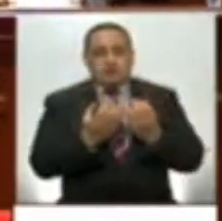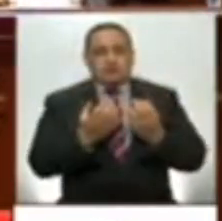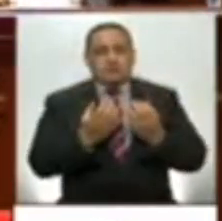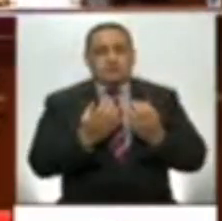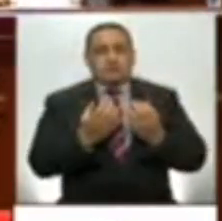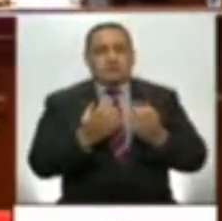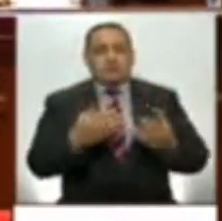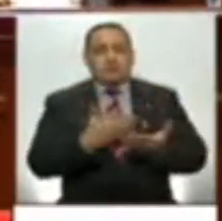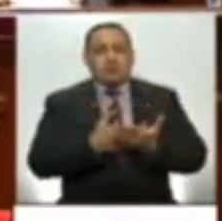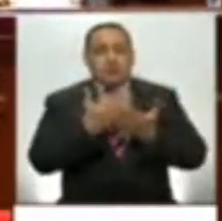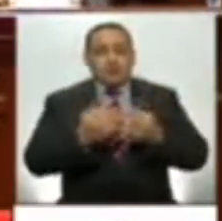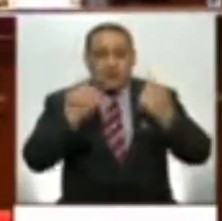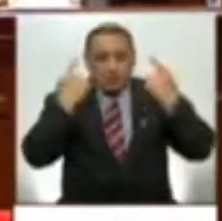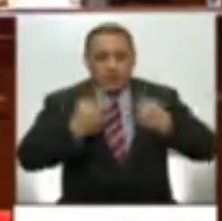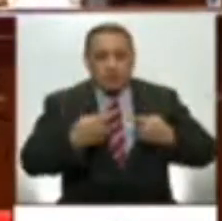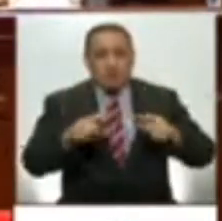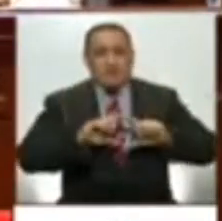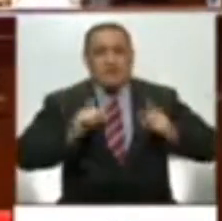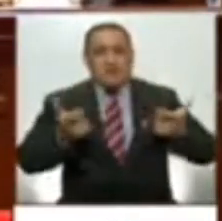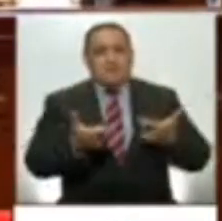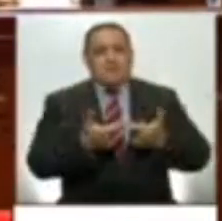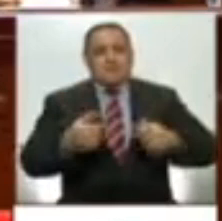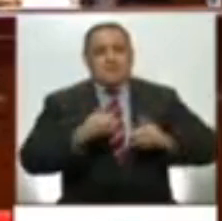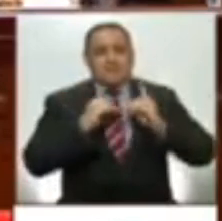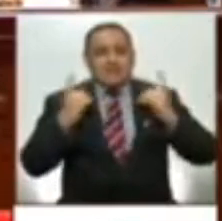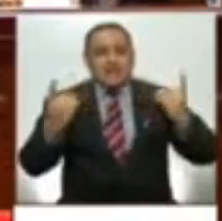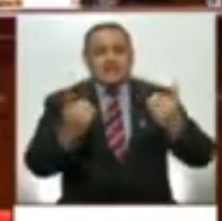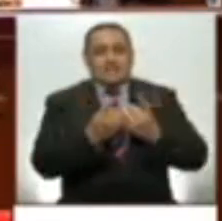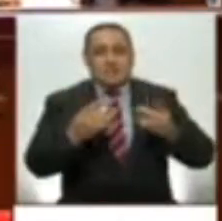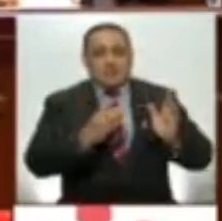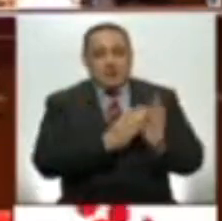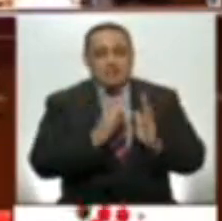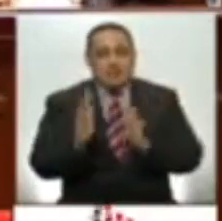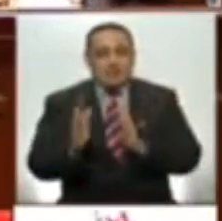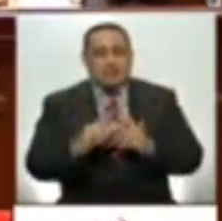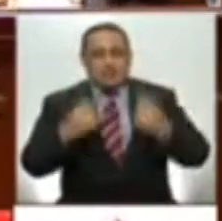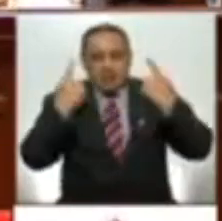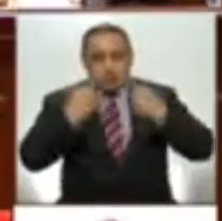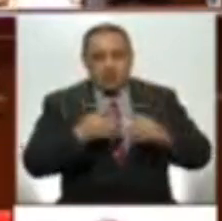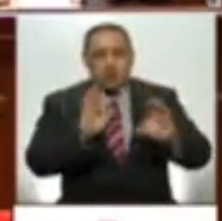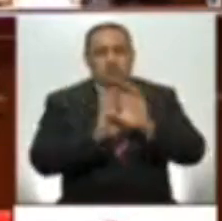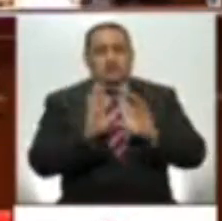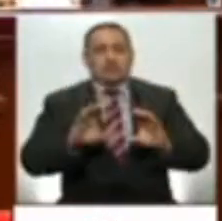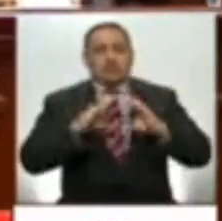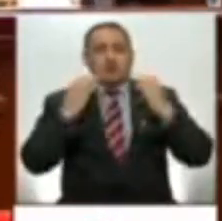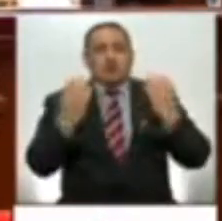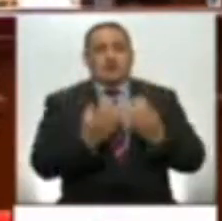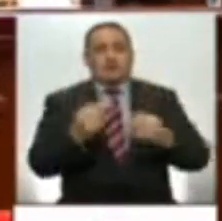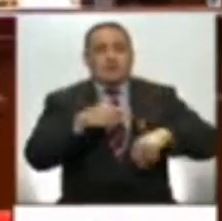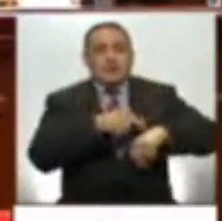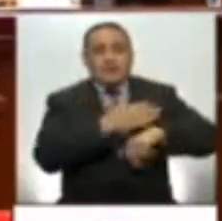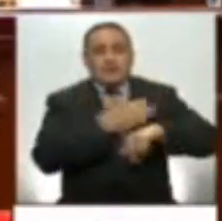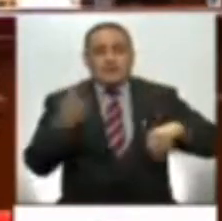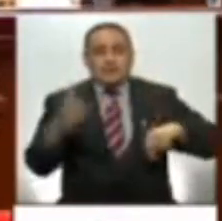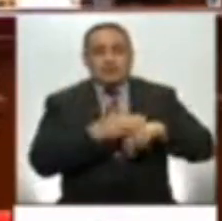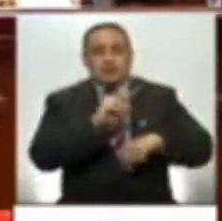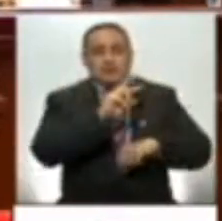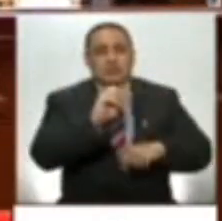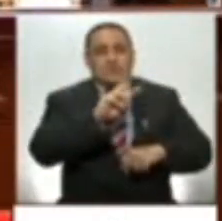República, determinándose que la mesa directiva de la Junta Preparatoria para el proceso de constitución del Congreso para el periodo